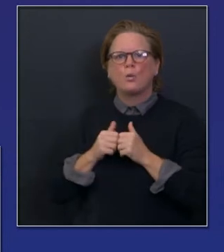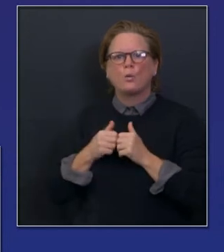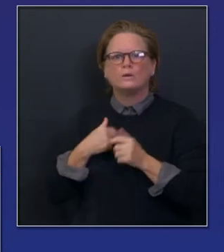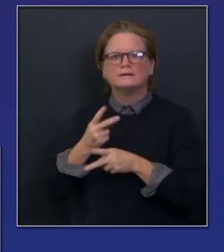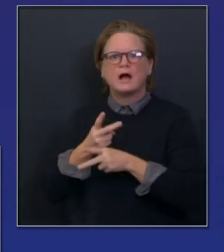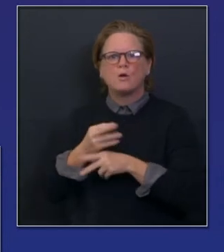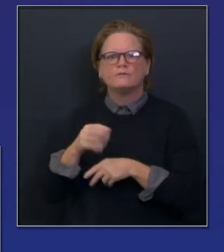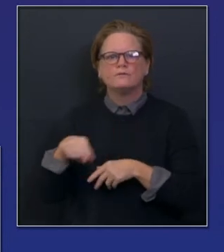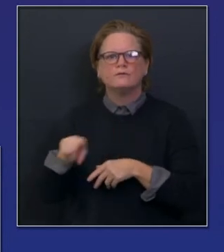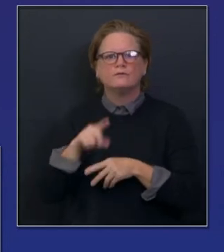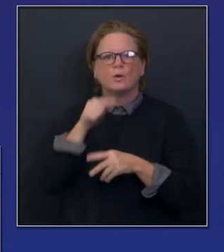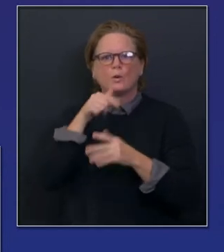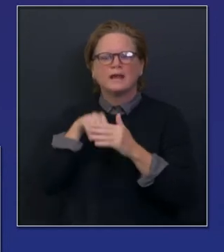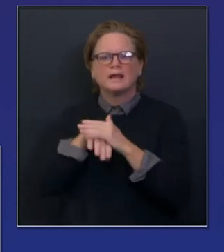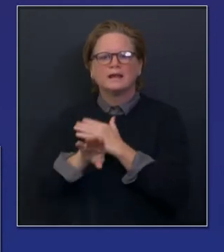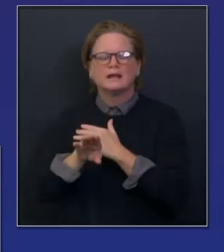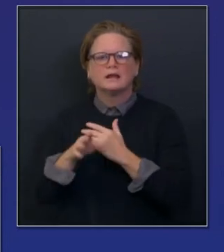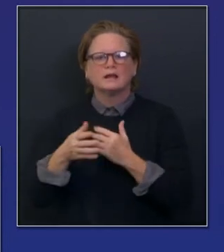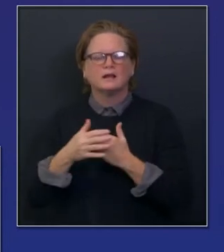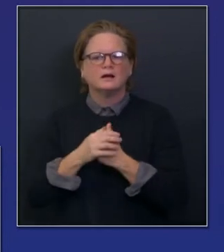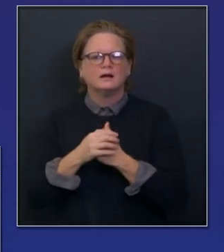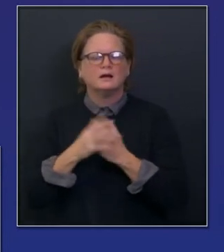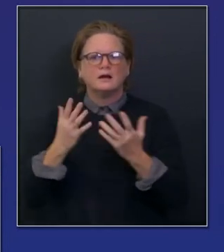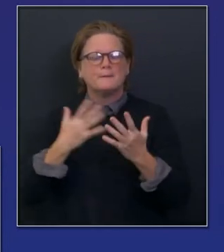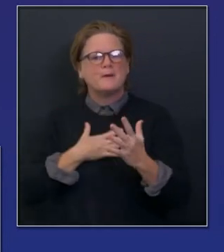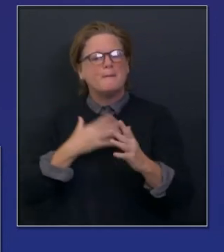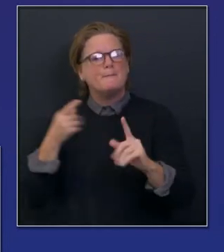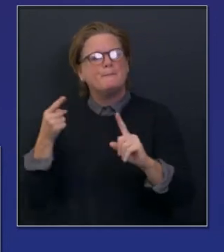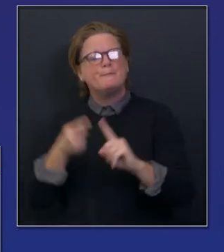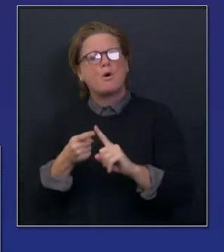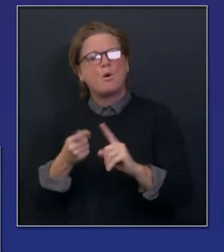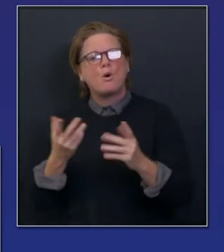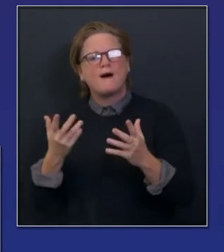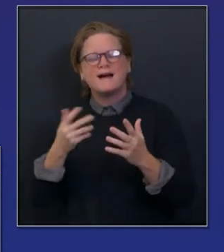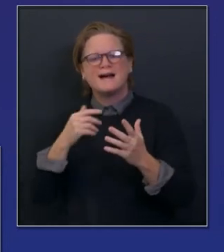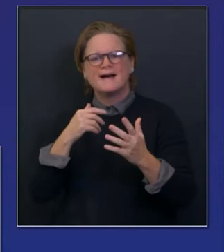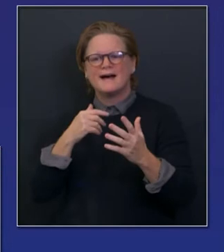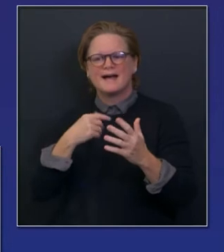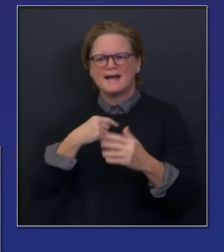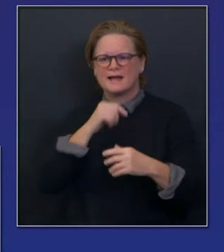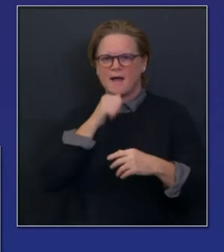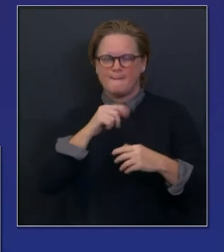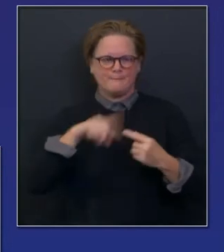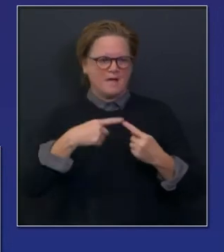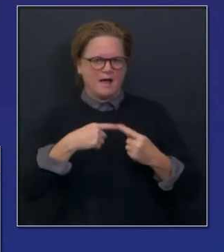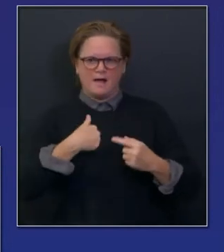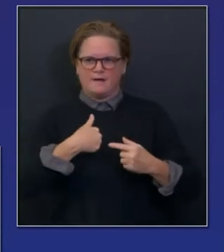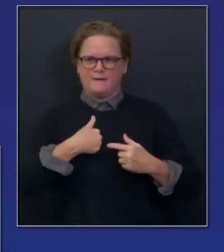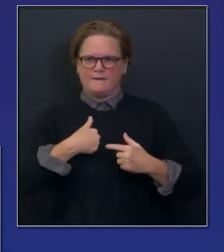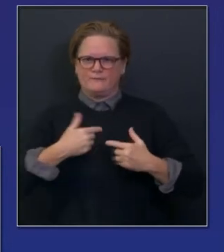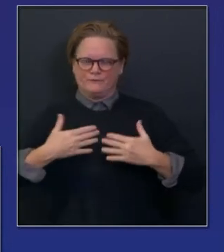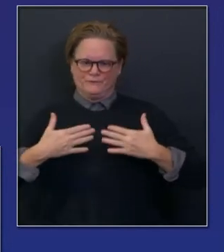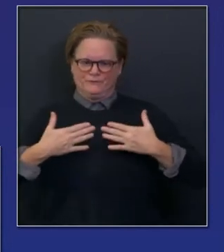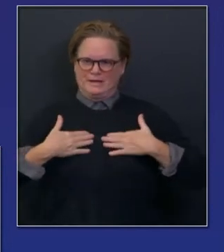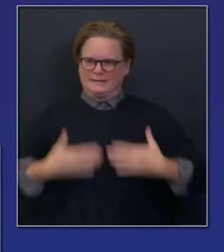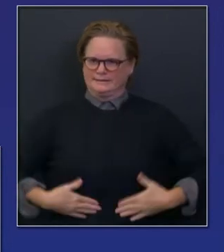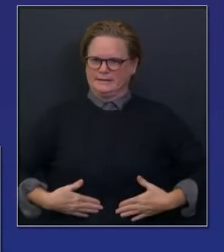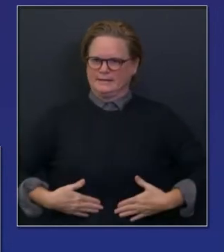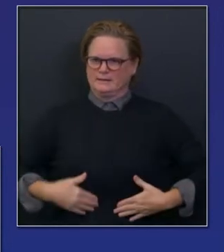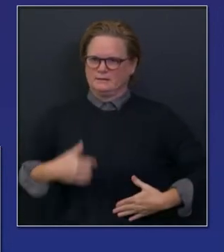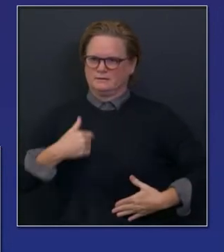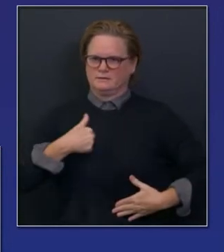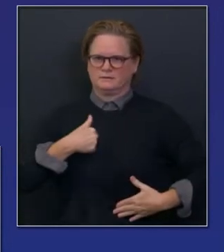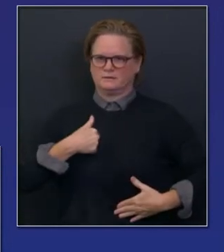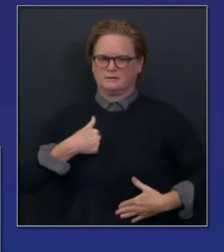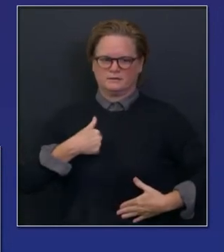rápidamente se agotan. Pero quiero enfatizar que el personal es importantísimo. No son las condiciones físicas, no